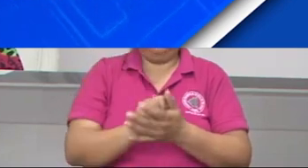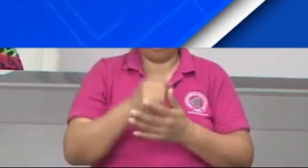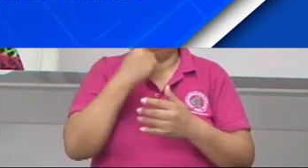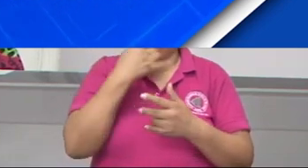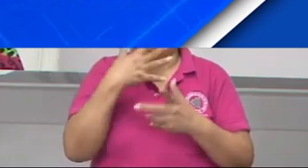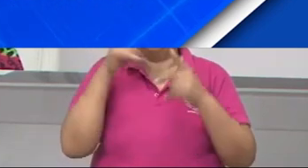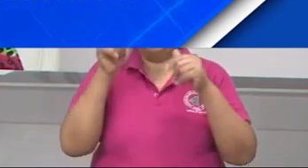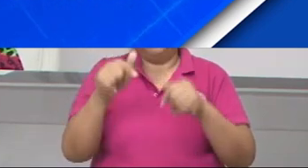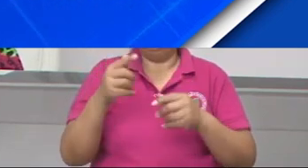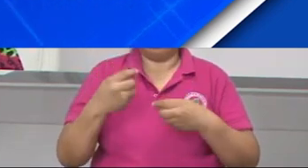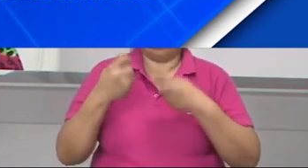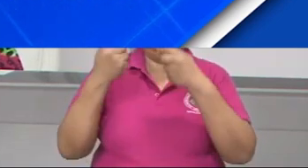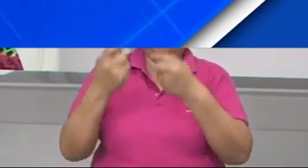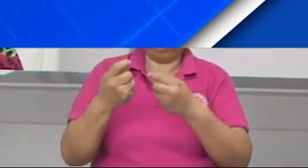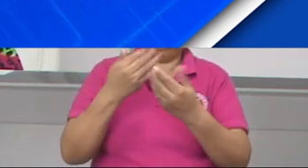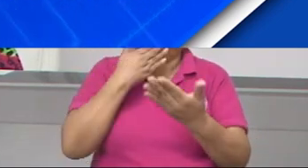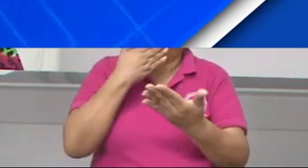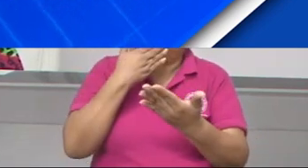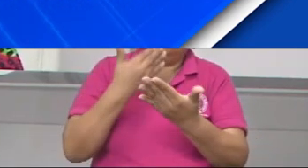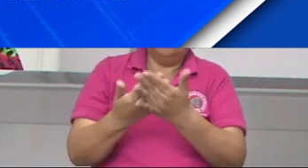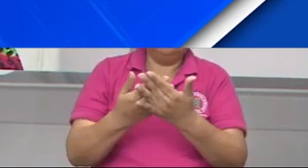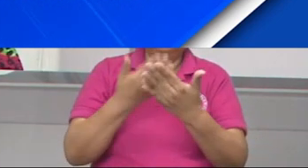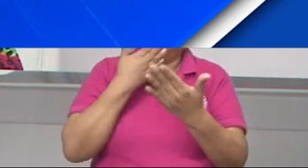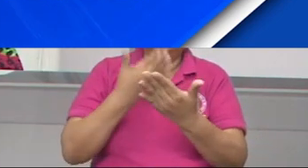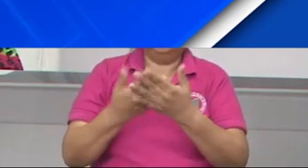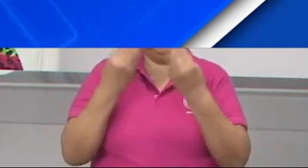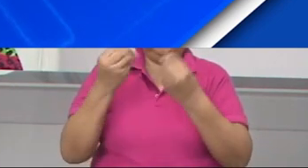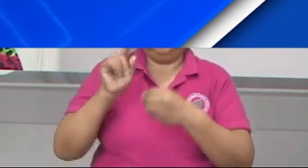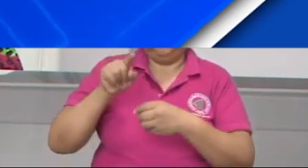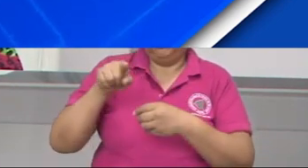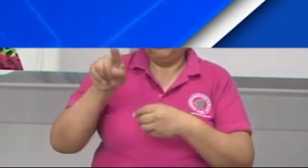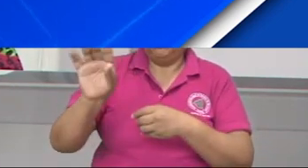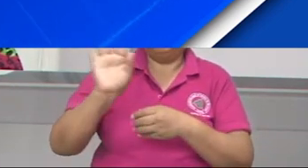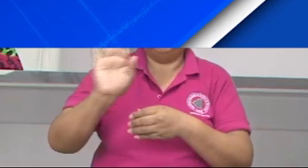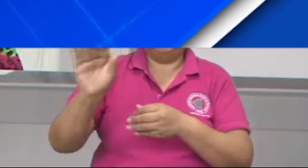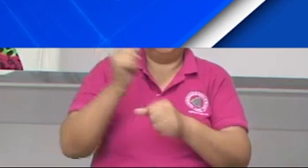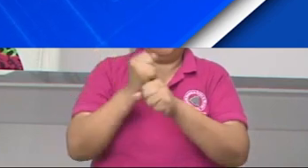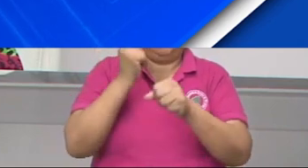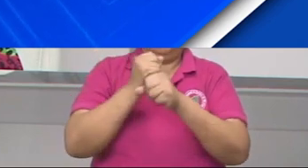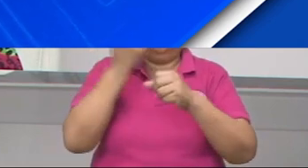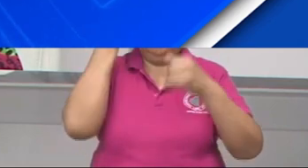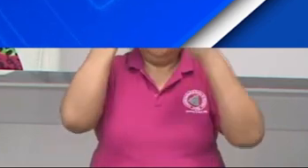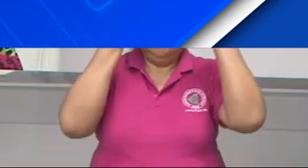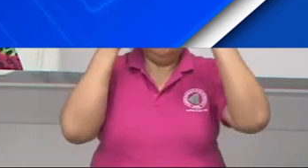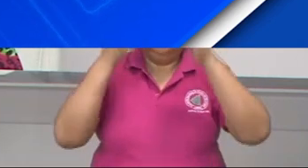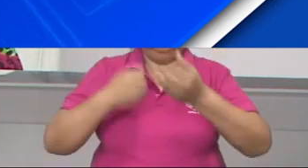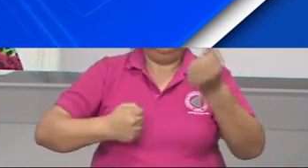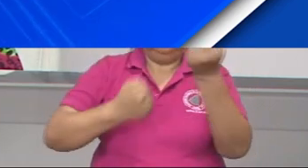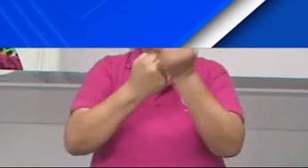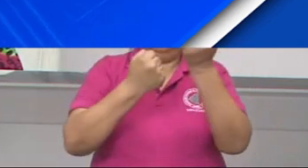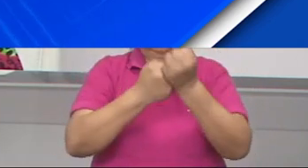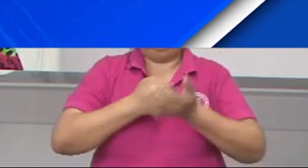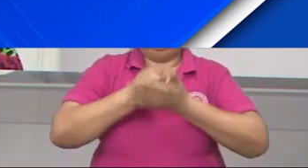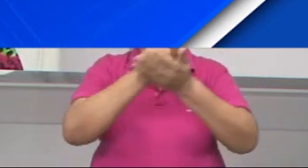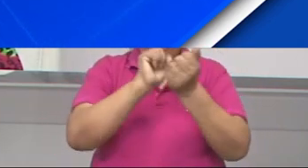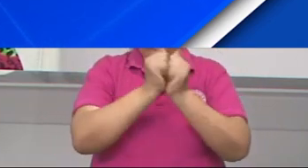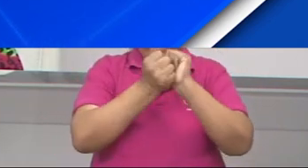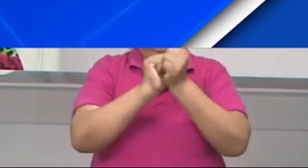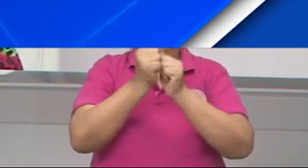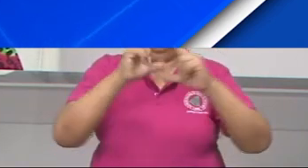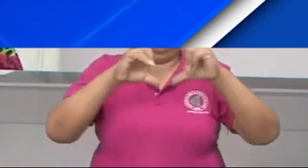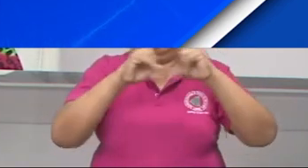una justa y merecida gratitud por su destacado aporte al deporte